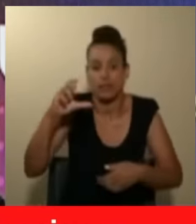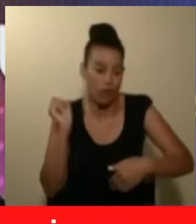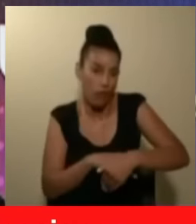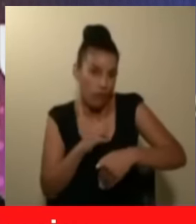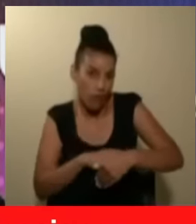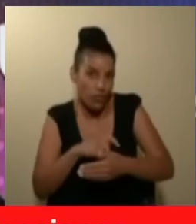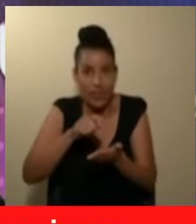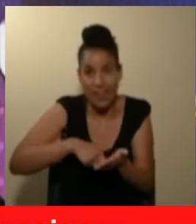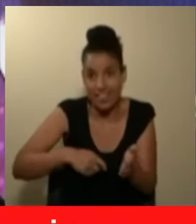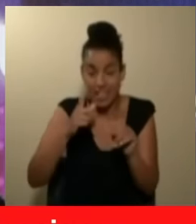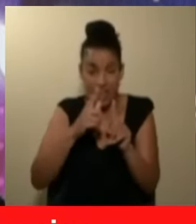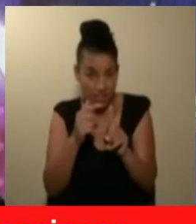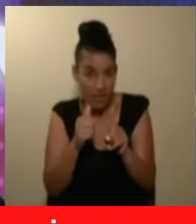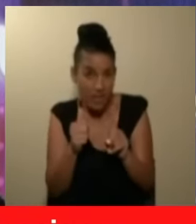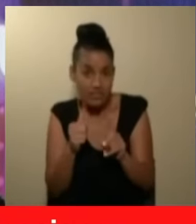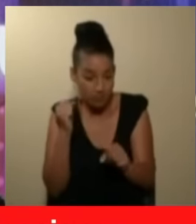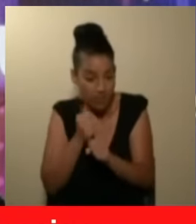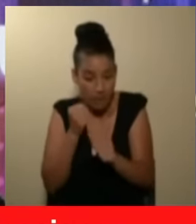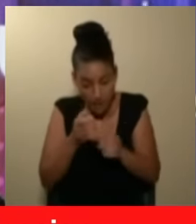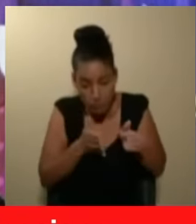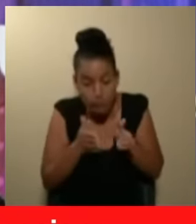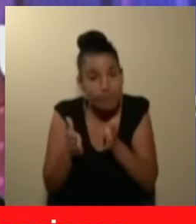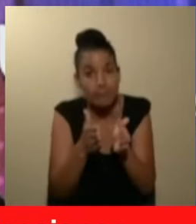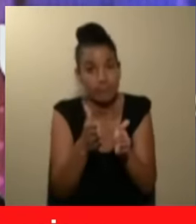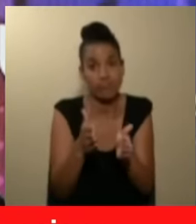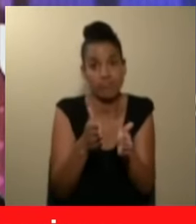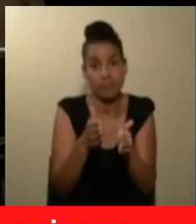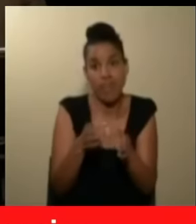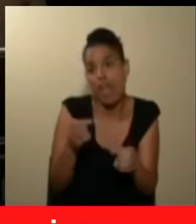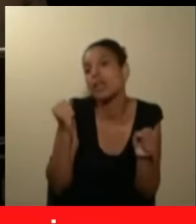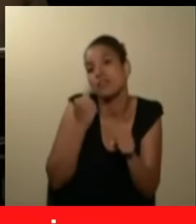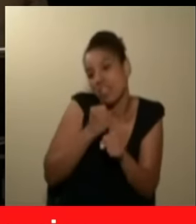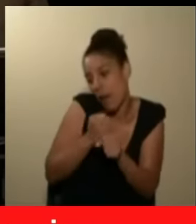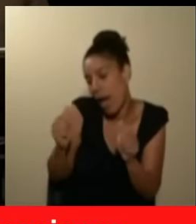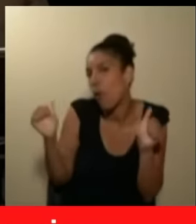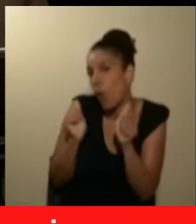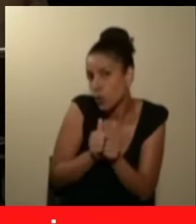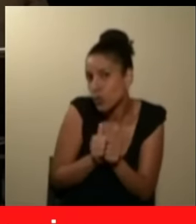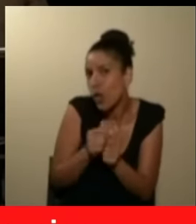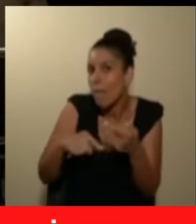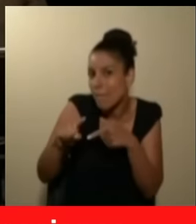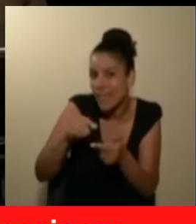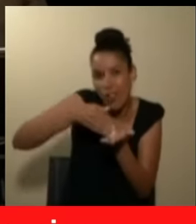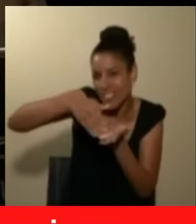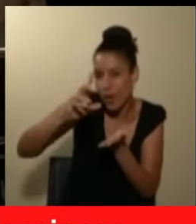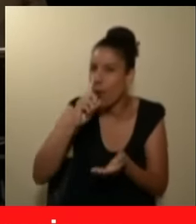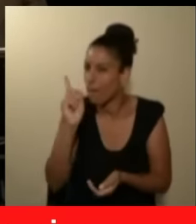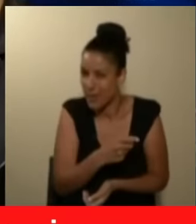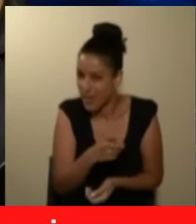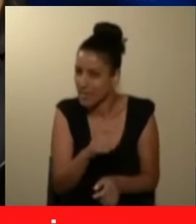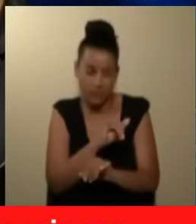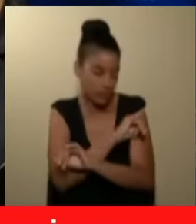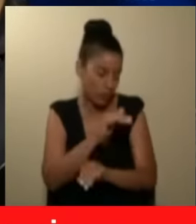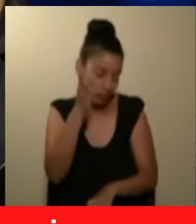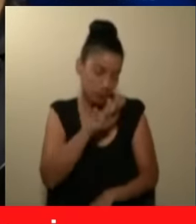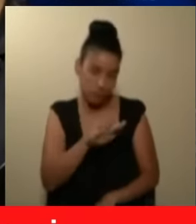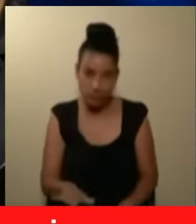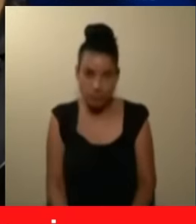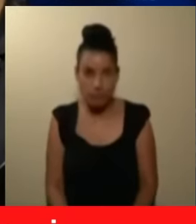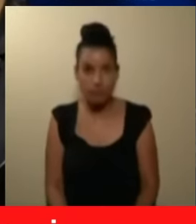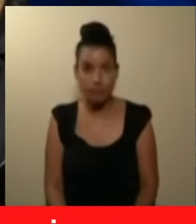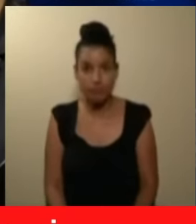Alquileres. Trabajemos en esa dirección, nos va a encontrar trabajando juntos, pero con el desalojo exprés de ninguna manera. Su minuto, no